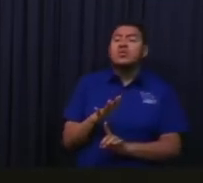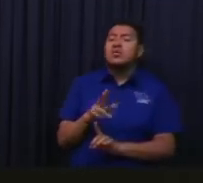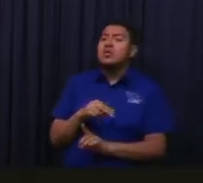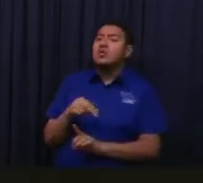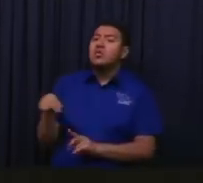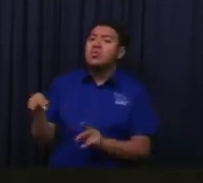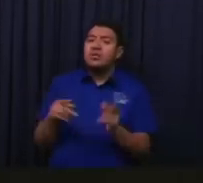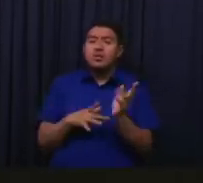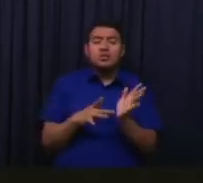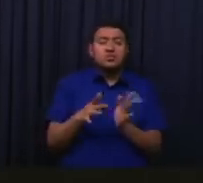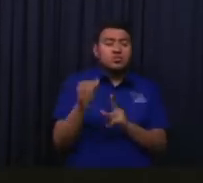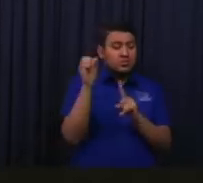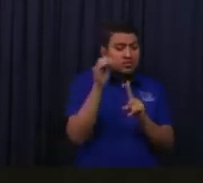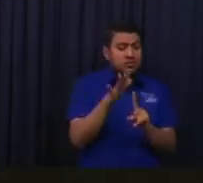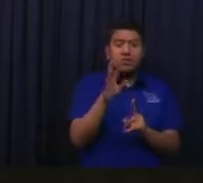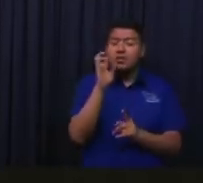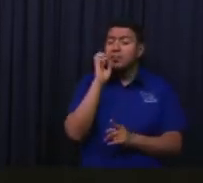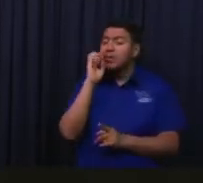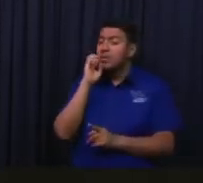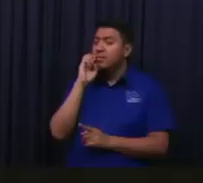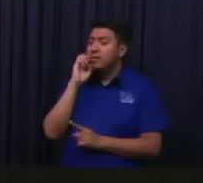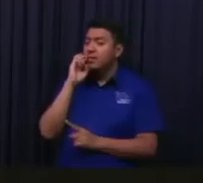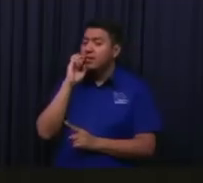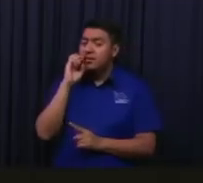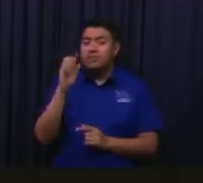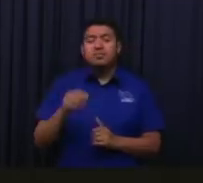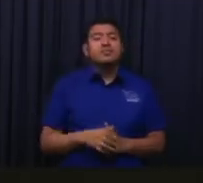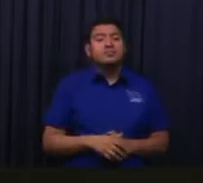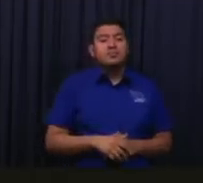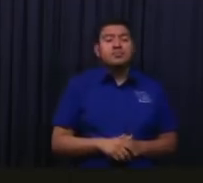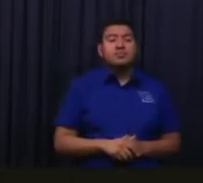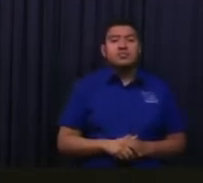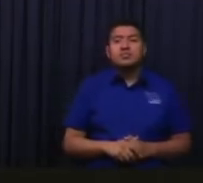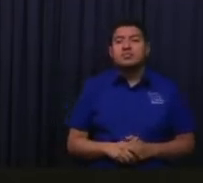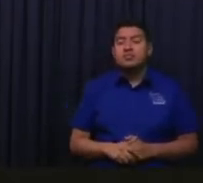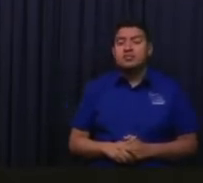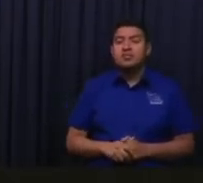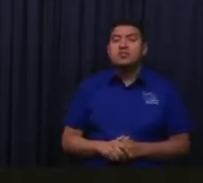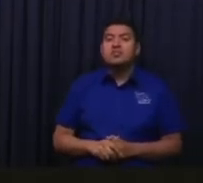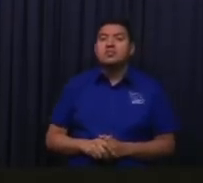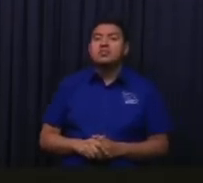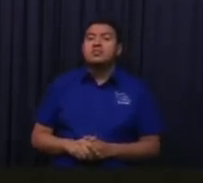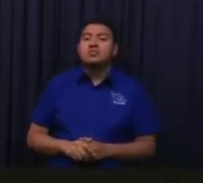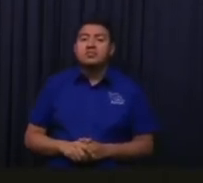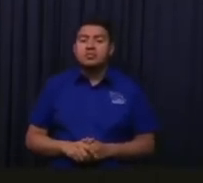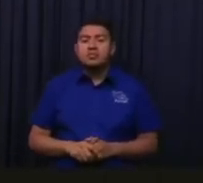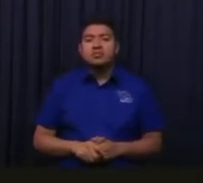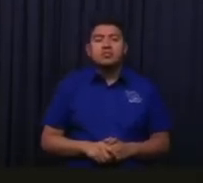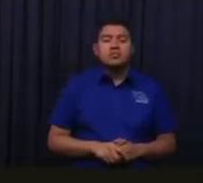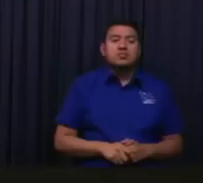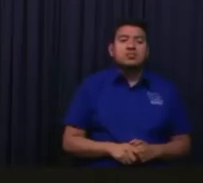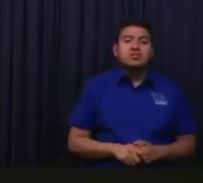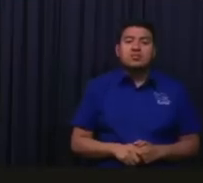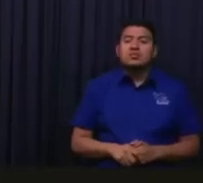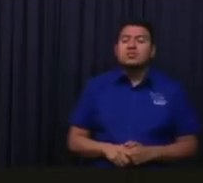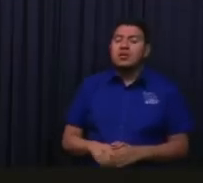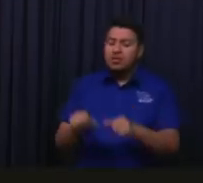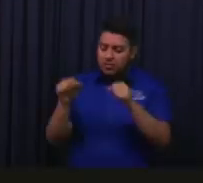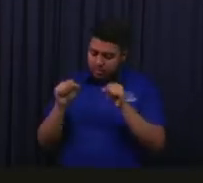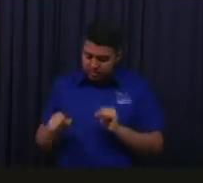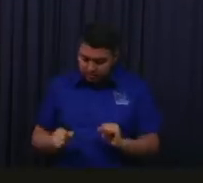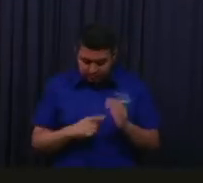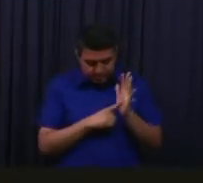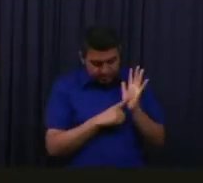Jesús, bendice a sus padres por traer, Señor, a su nena delante del trono de la gracia y poder